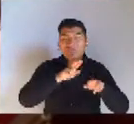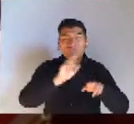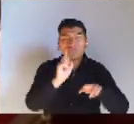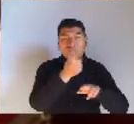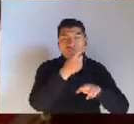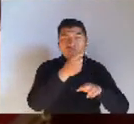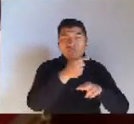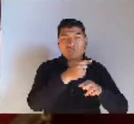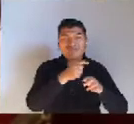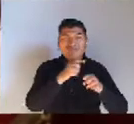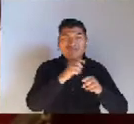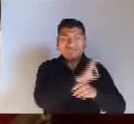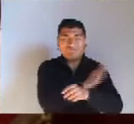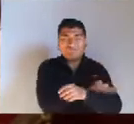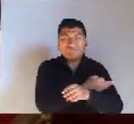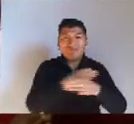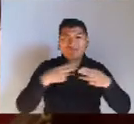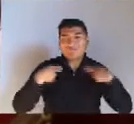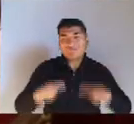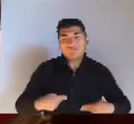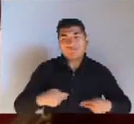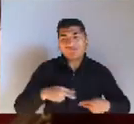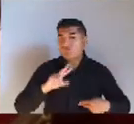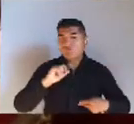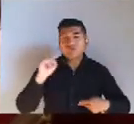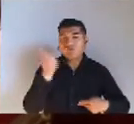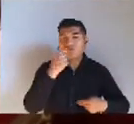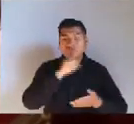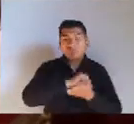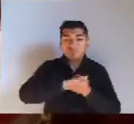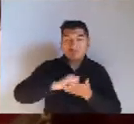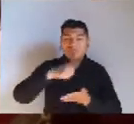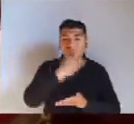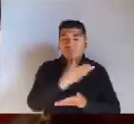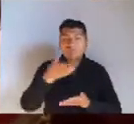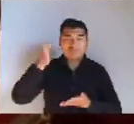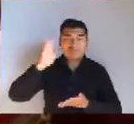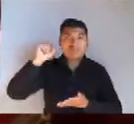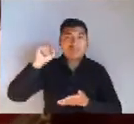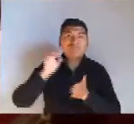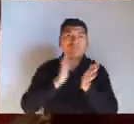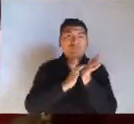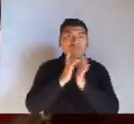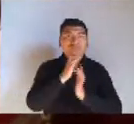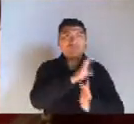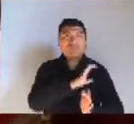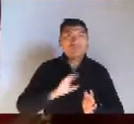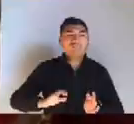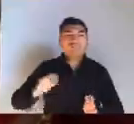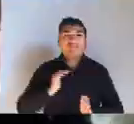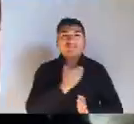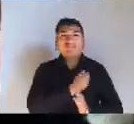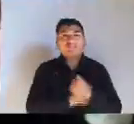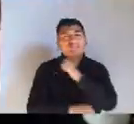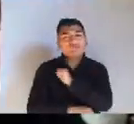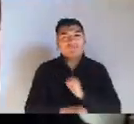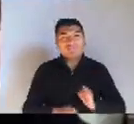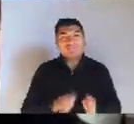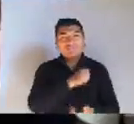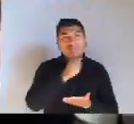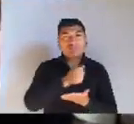puramente humanos, sino a la acción de este sacramento. Por Jesucristo nuestro Señor.